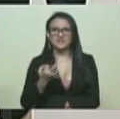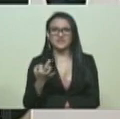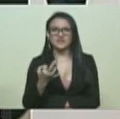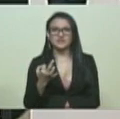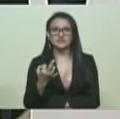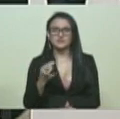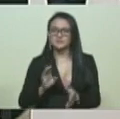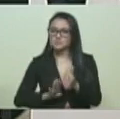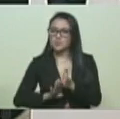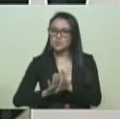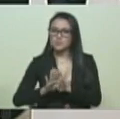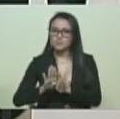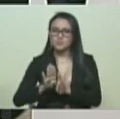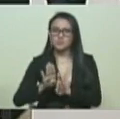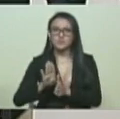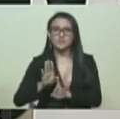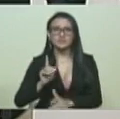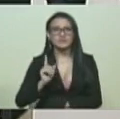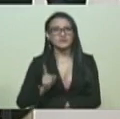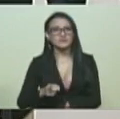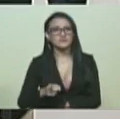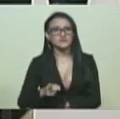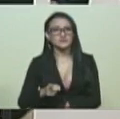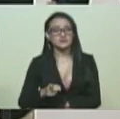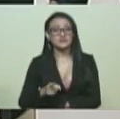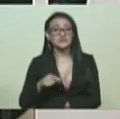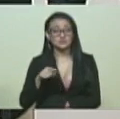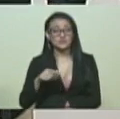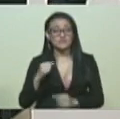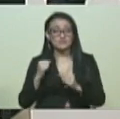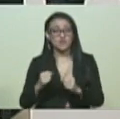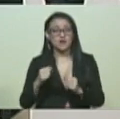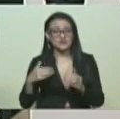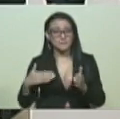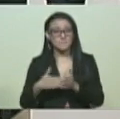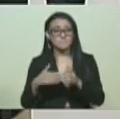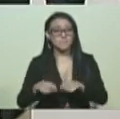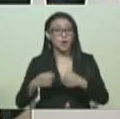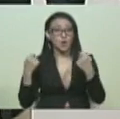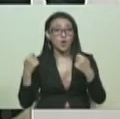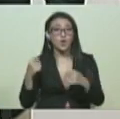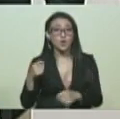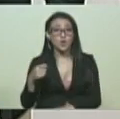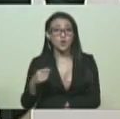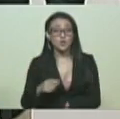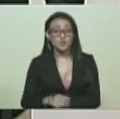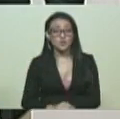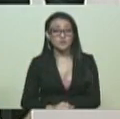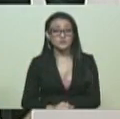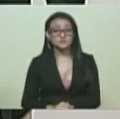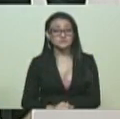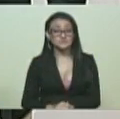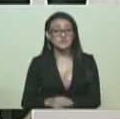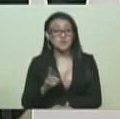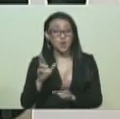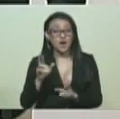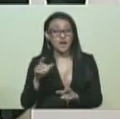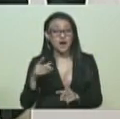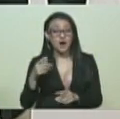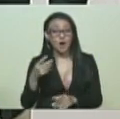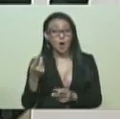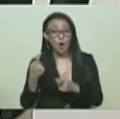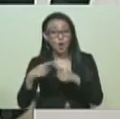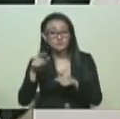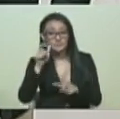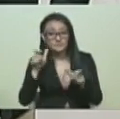seguir adelante. Este es un duro golpe a estas células terroristas y estamos tras la captura de